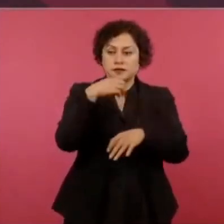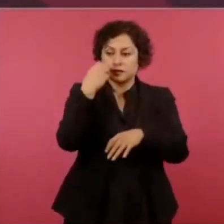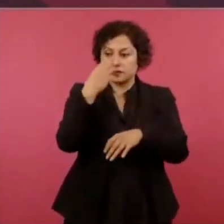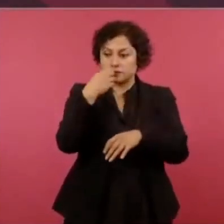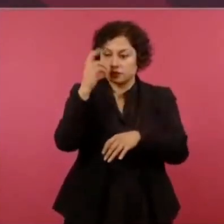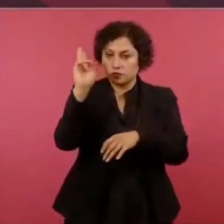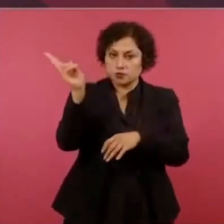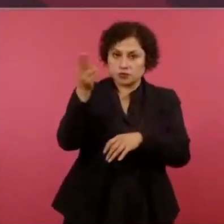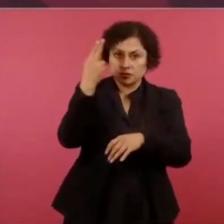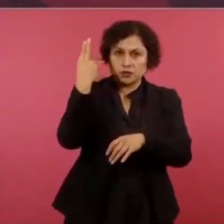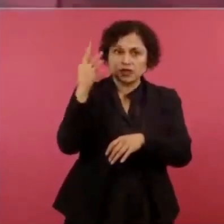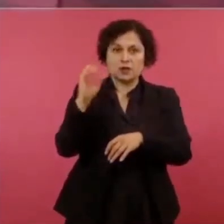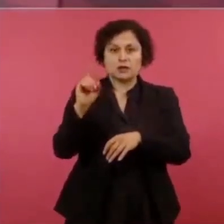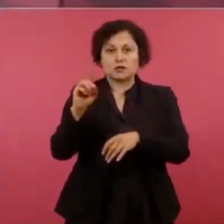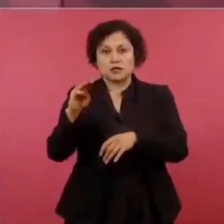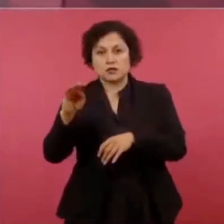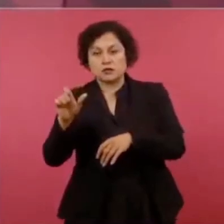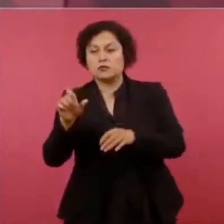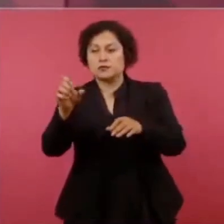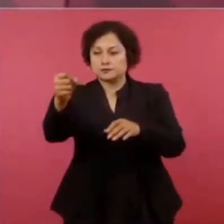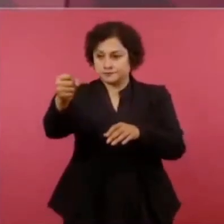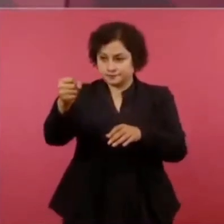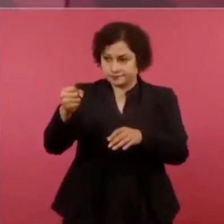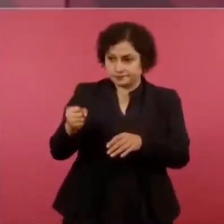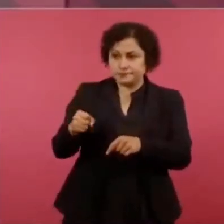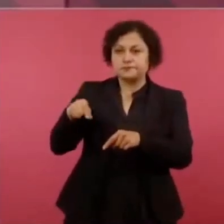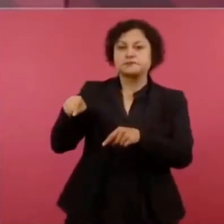escriben en el Reforma